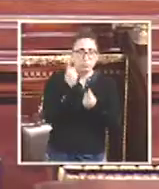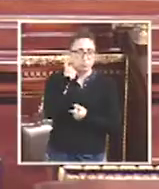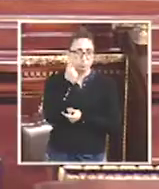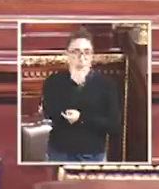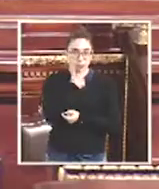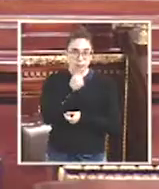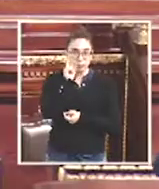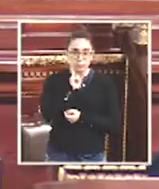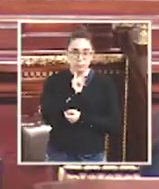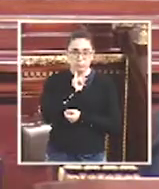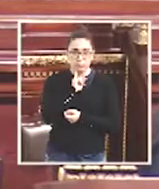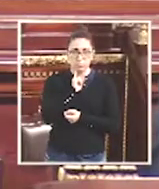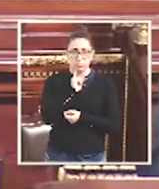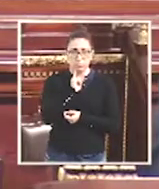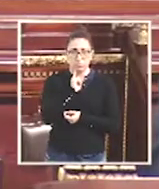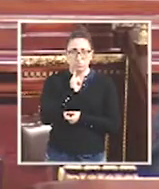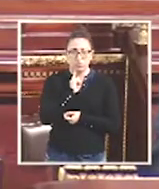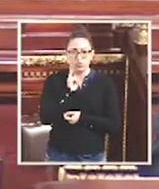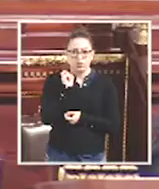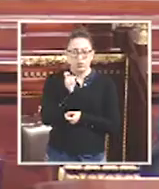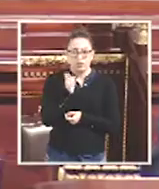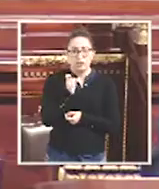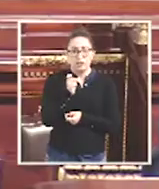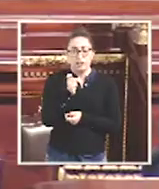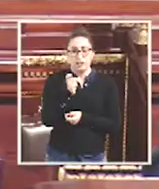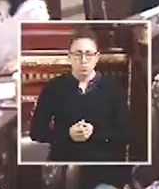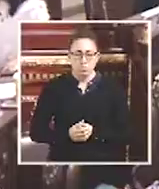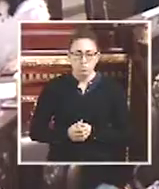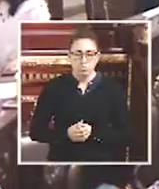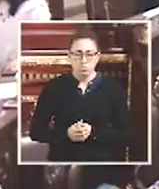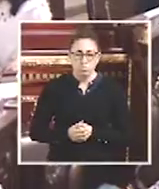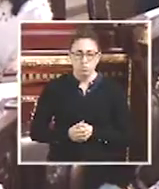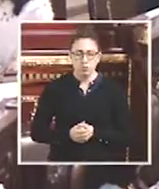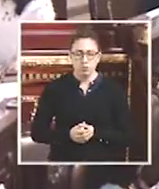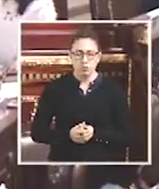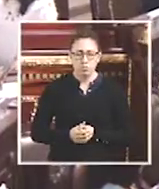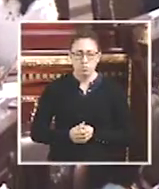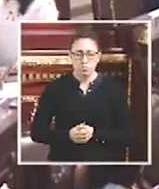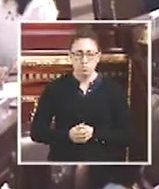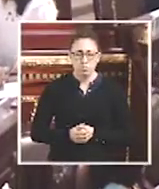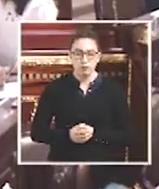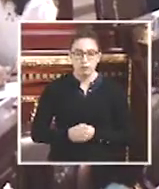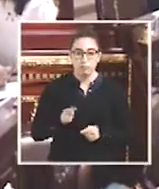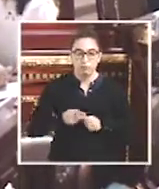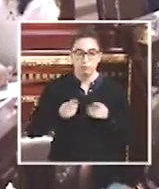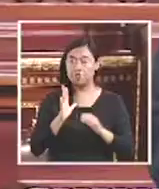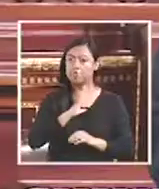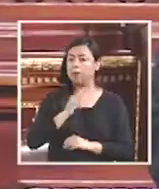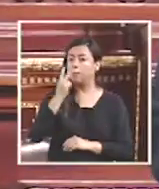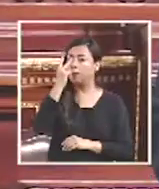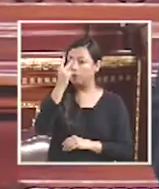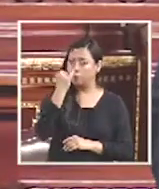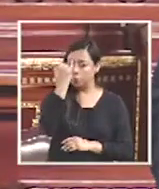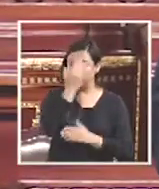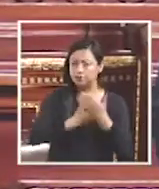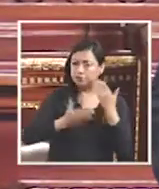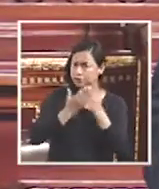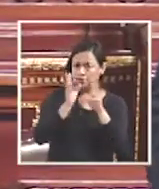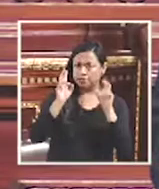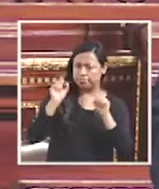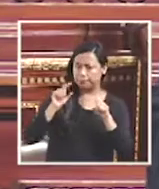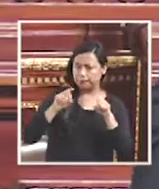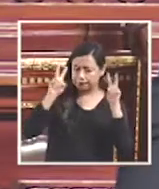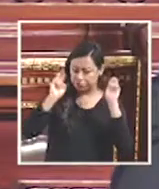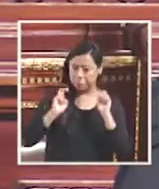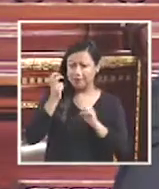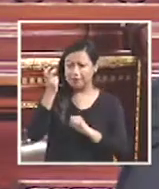proporcional. La propuesta original es del diputado Ricardo Fuentes. En la sesión, el diputado Nazario Norberto recordó que en México el sistema